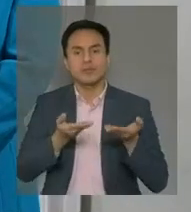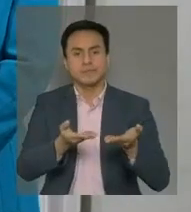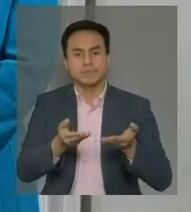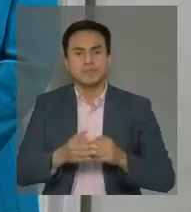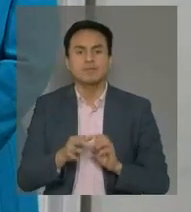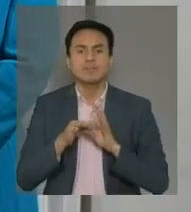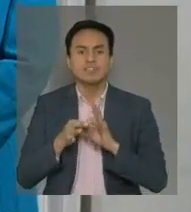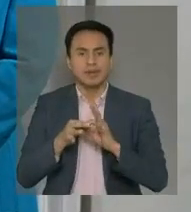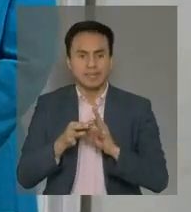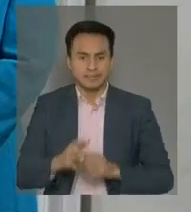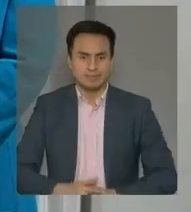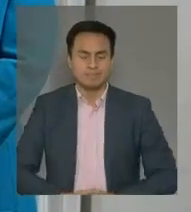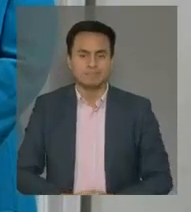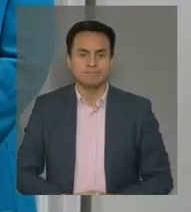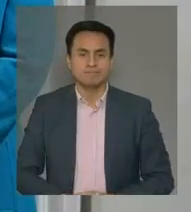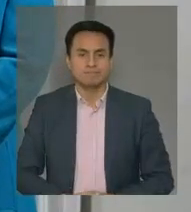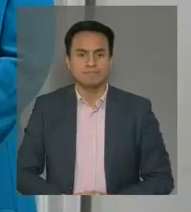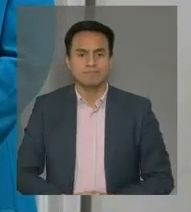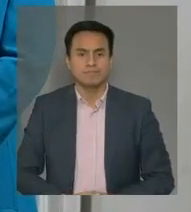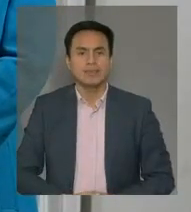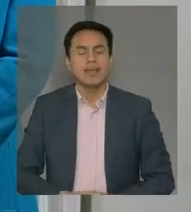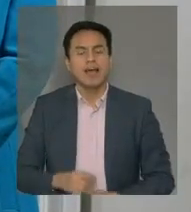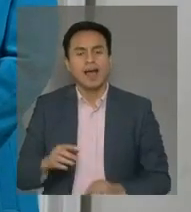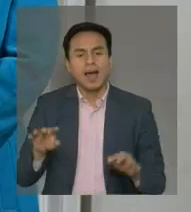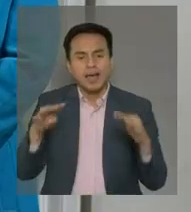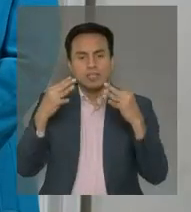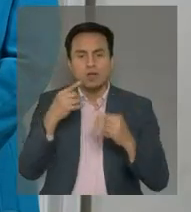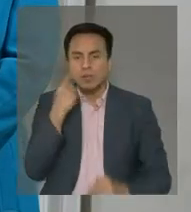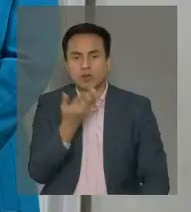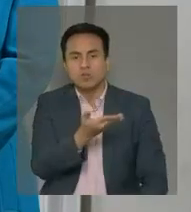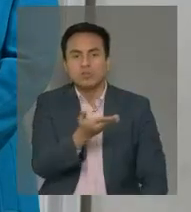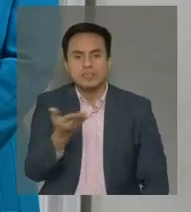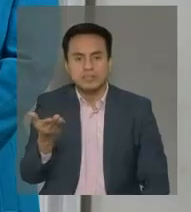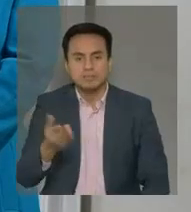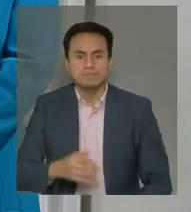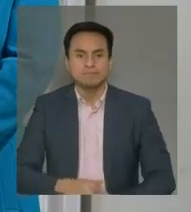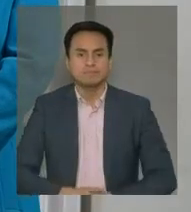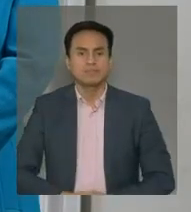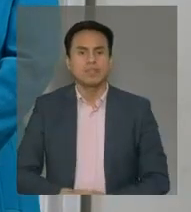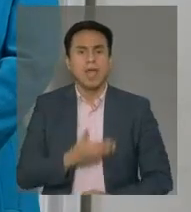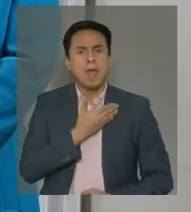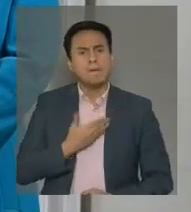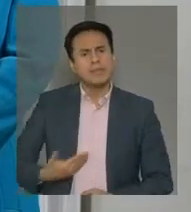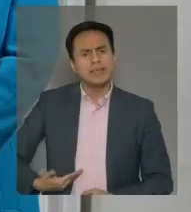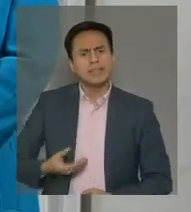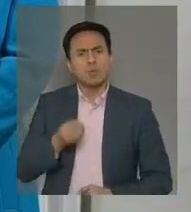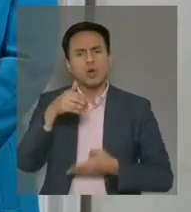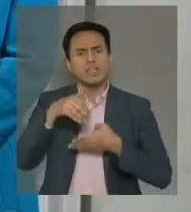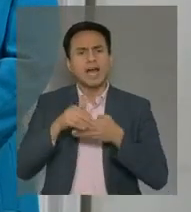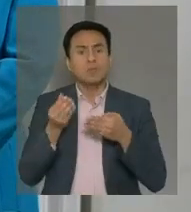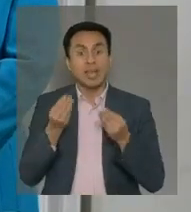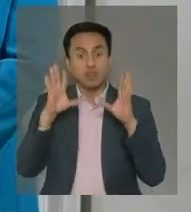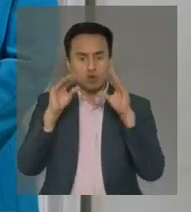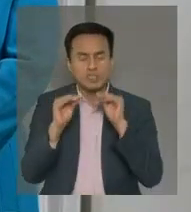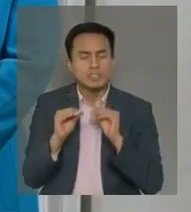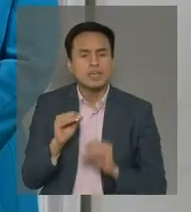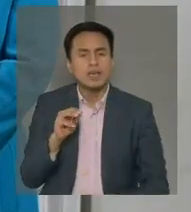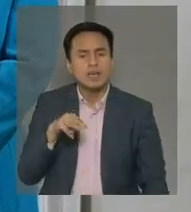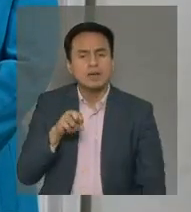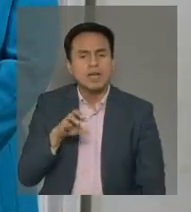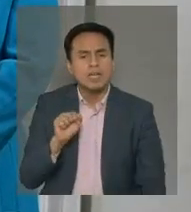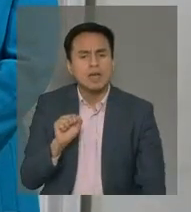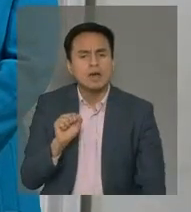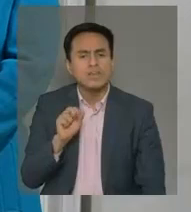muchísimas gracias que atento a vuestras preguntas presidente muy buenas noches maría un vaso para